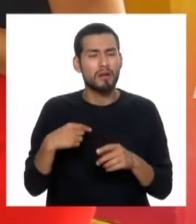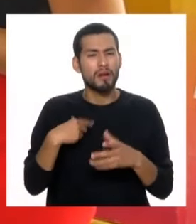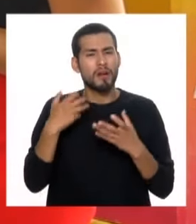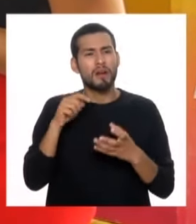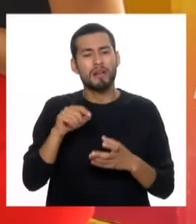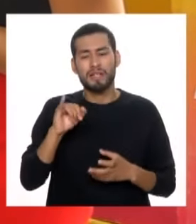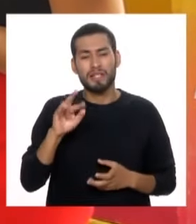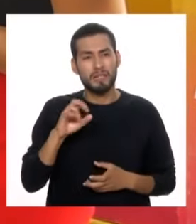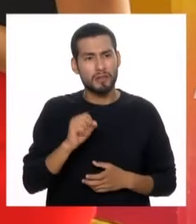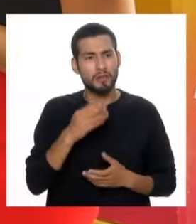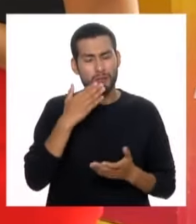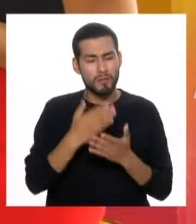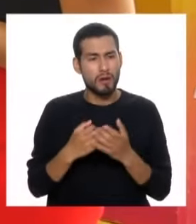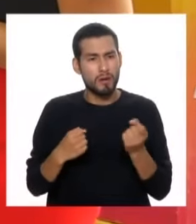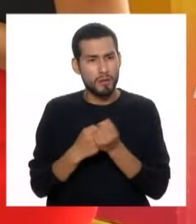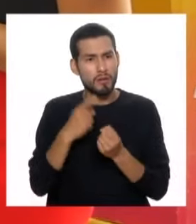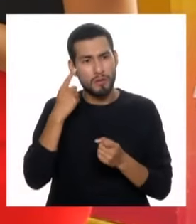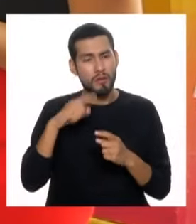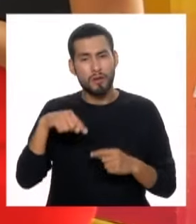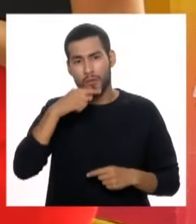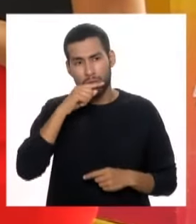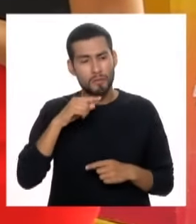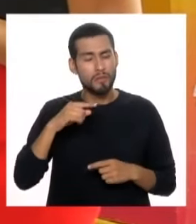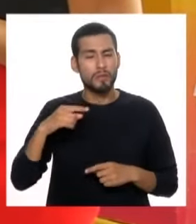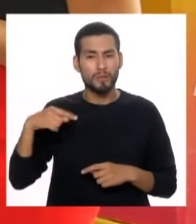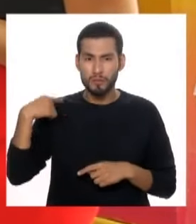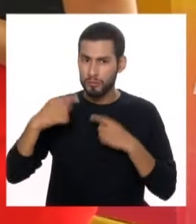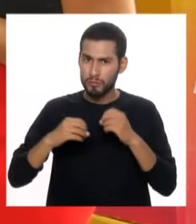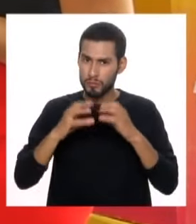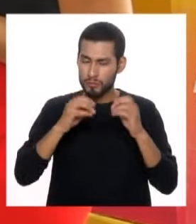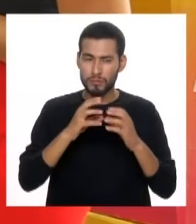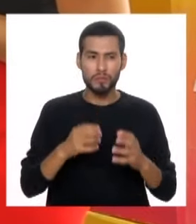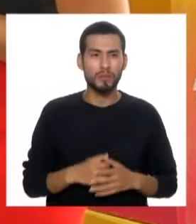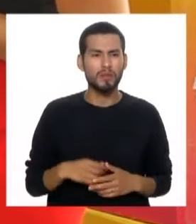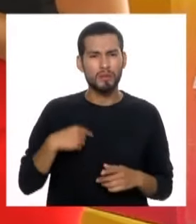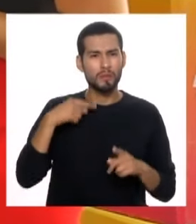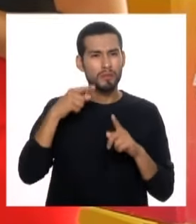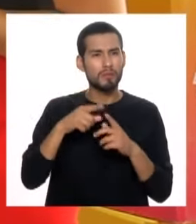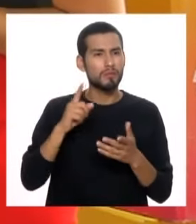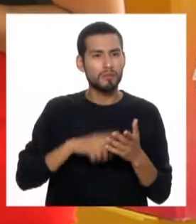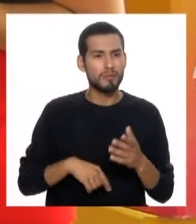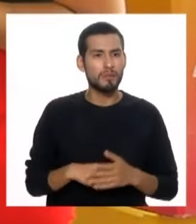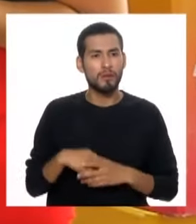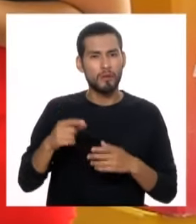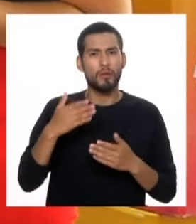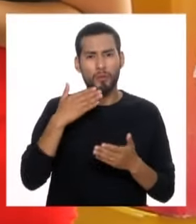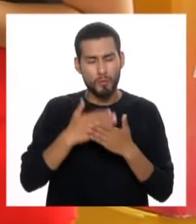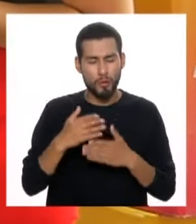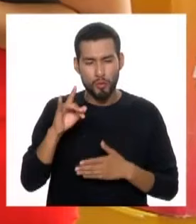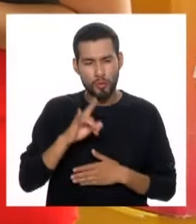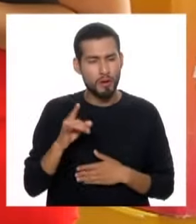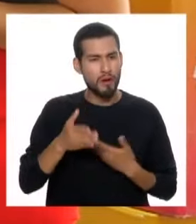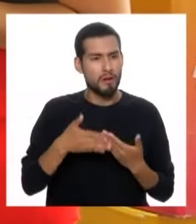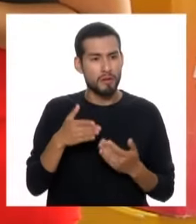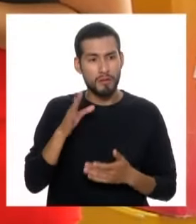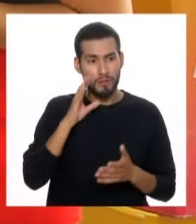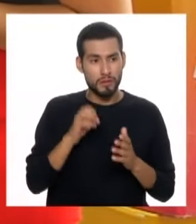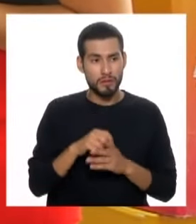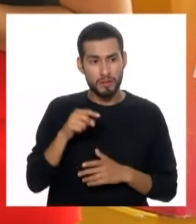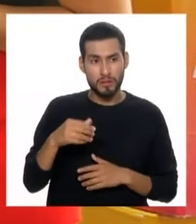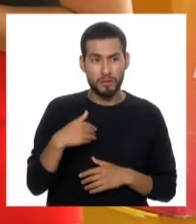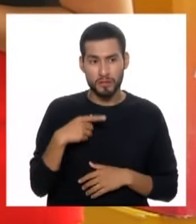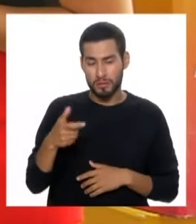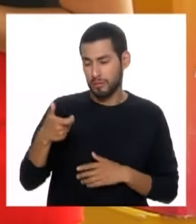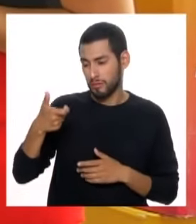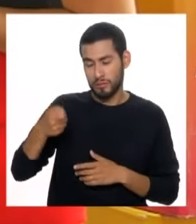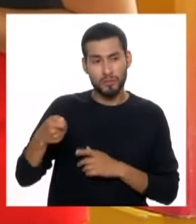que Iris sea un wearable portable que puedan usar las mujeres en el día a día y buscamos que el funcionamiento sea sencillo. Como ven, acá tiene un